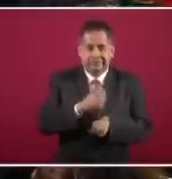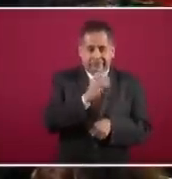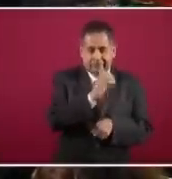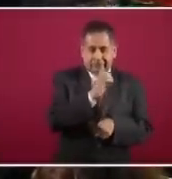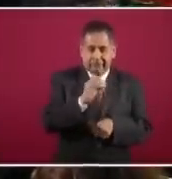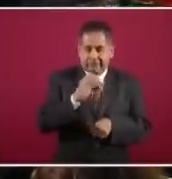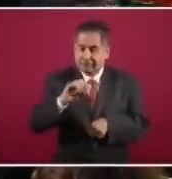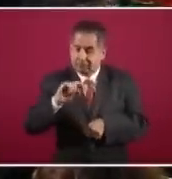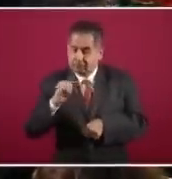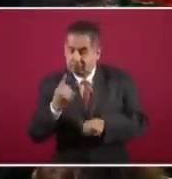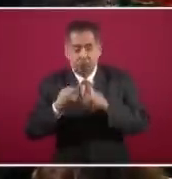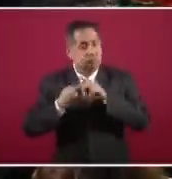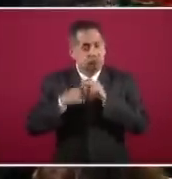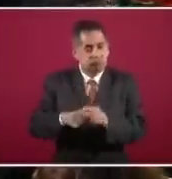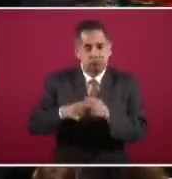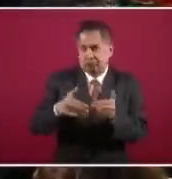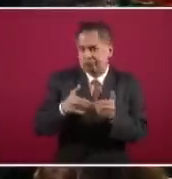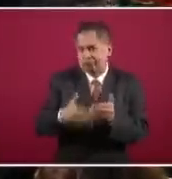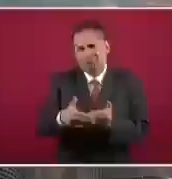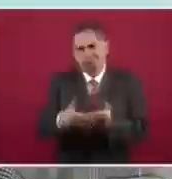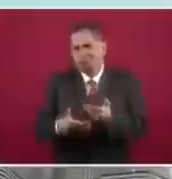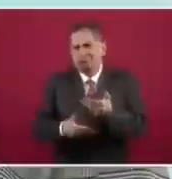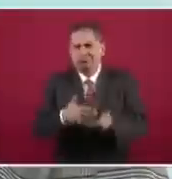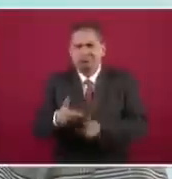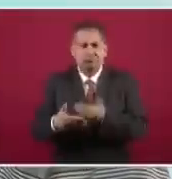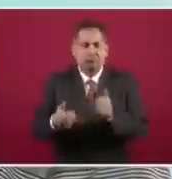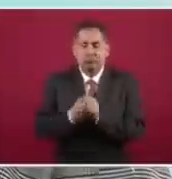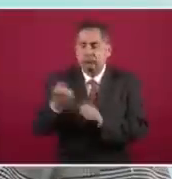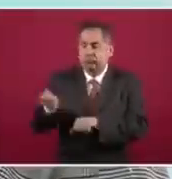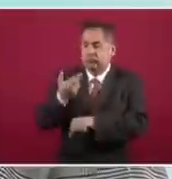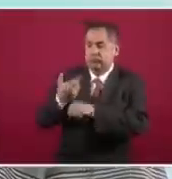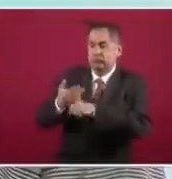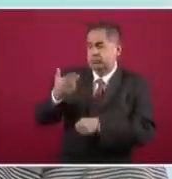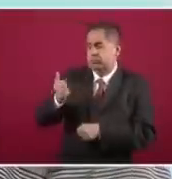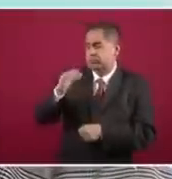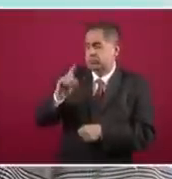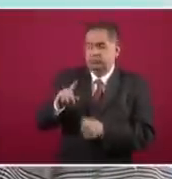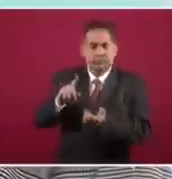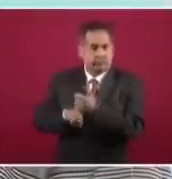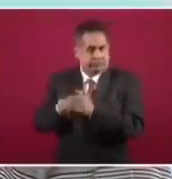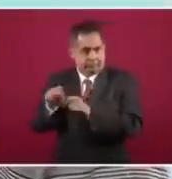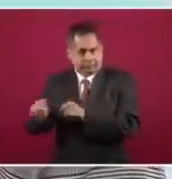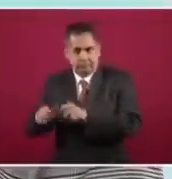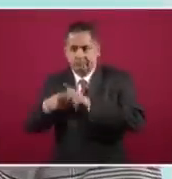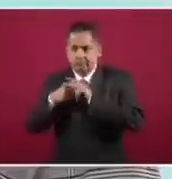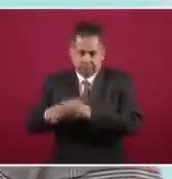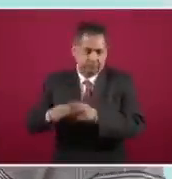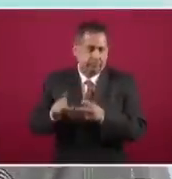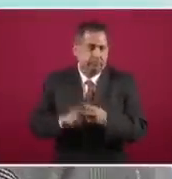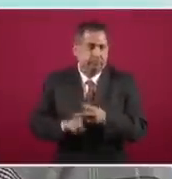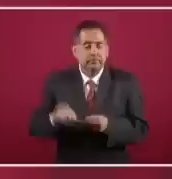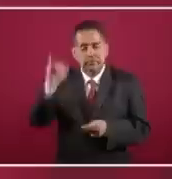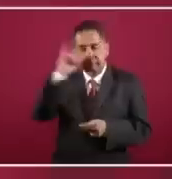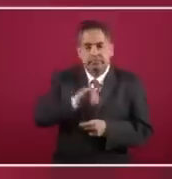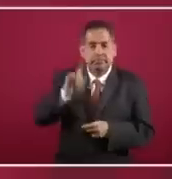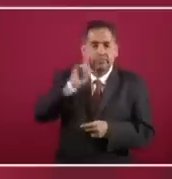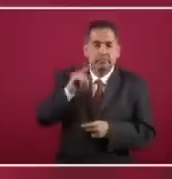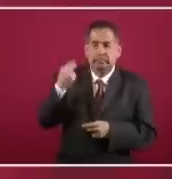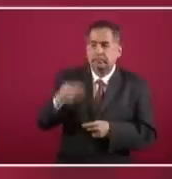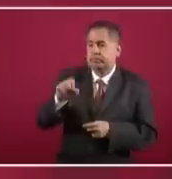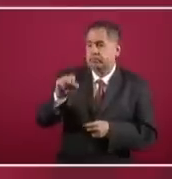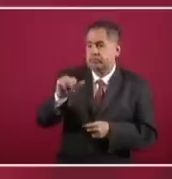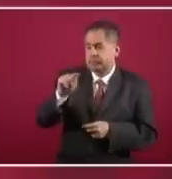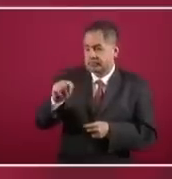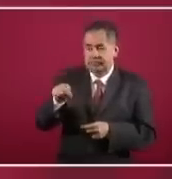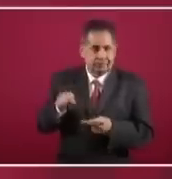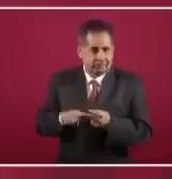con la participación en ese arranque del secretario de Hacienda, de la jefa del SAT,